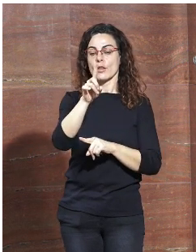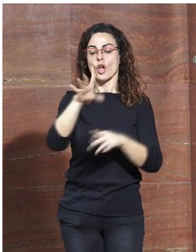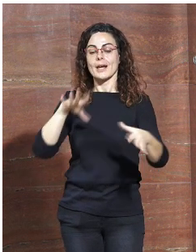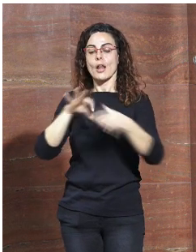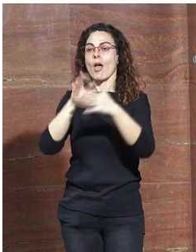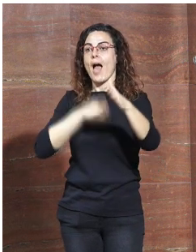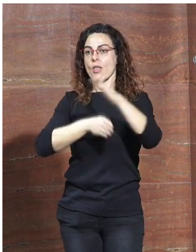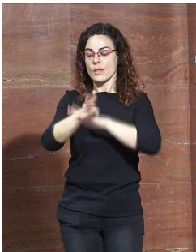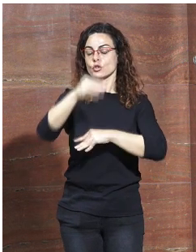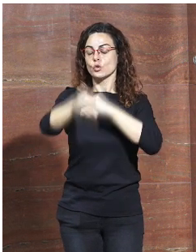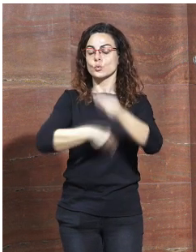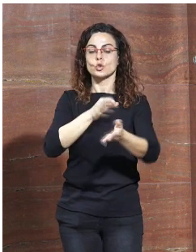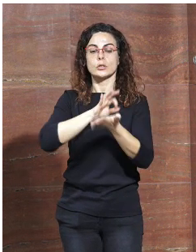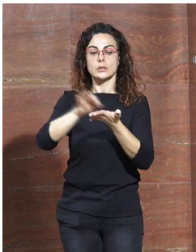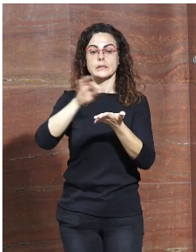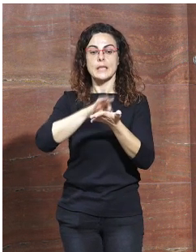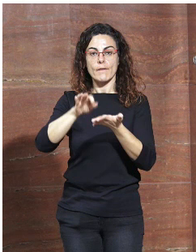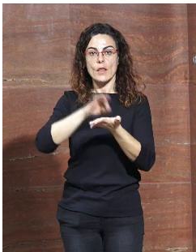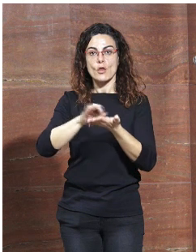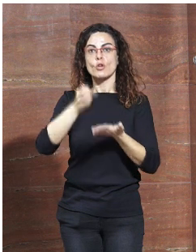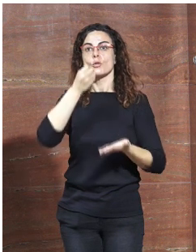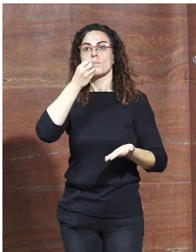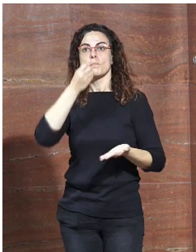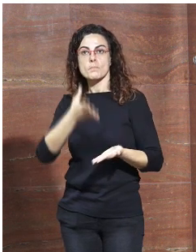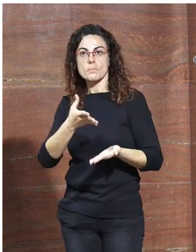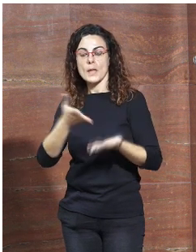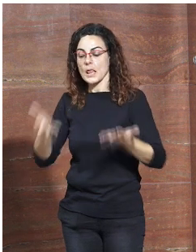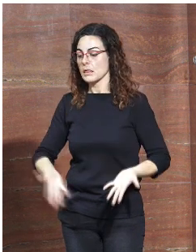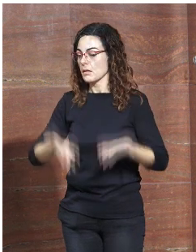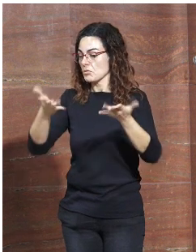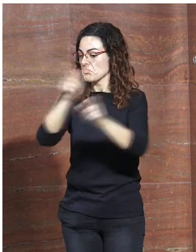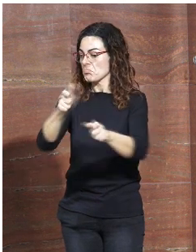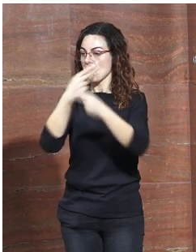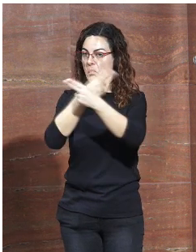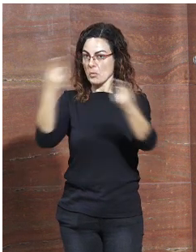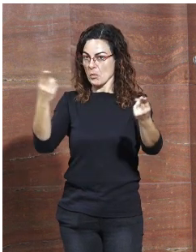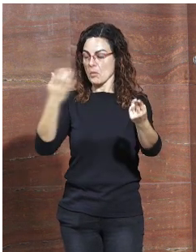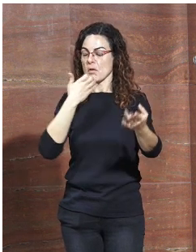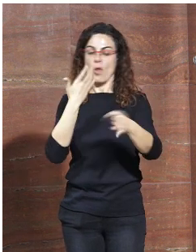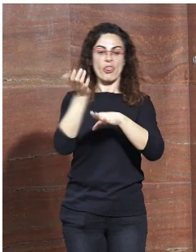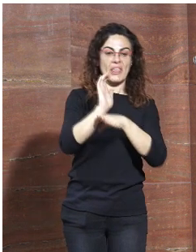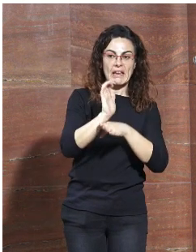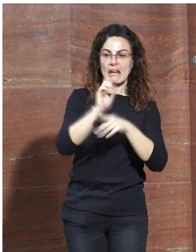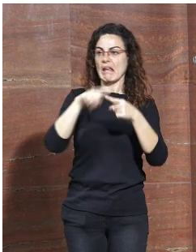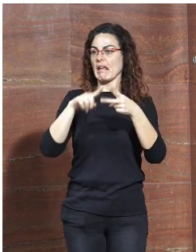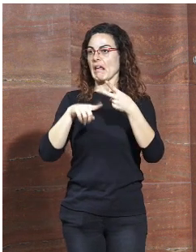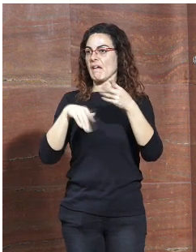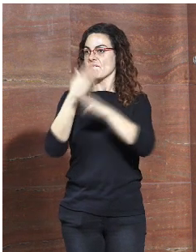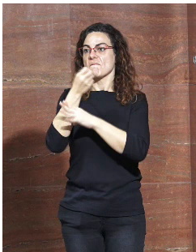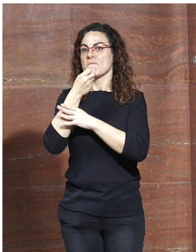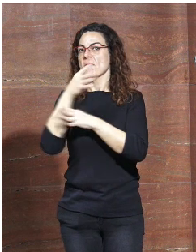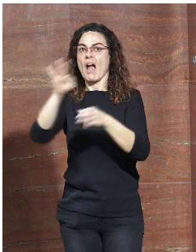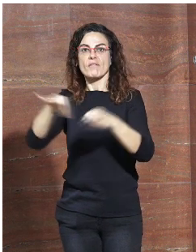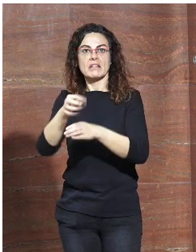y utilización de los servicios y bienes a disposición del público, desde ir al cine, tomarte una caña en